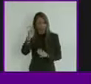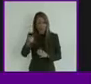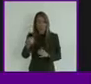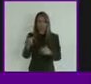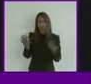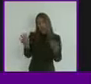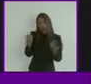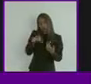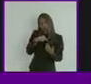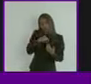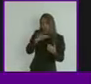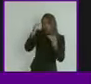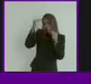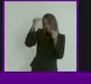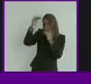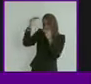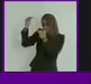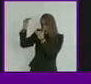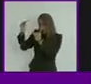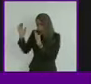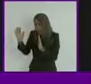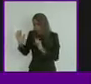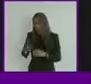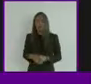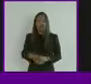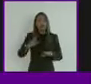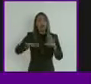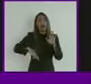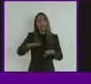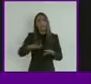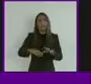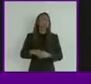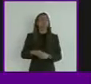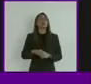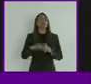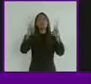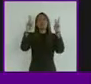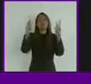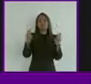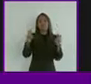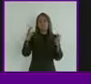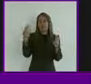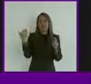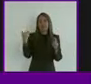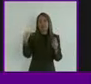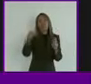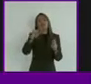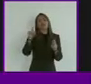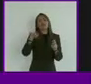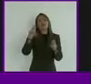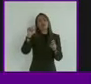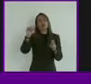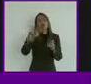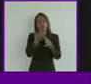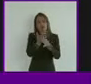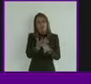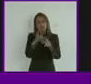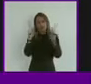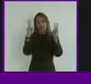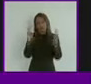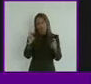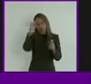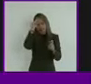podemos llamar adultos, ¿no? Porque pues, con eso de la inteligencia emocional que Amaya nos tocó, fibras sensibles, a veces reaccionamos, pues vamos, niños seguramente, y todos tenemos ese margen